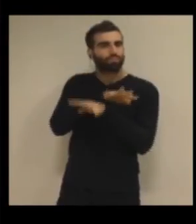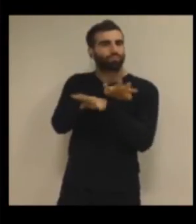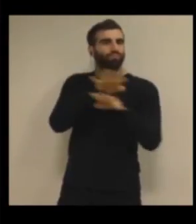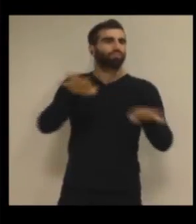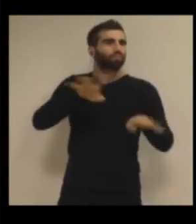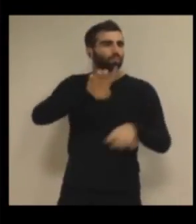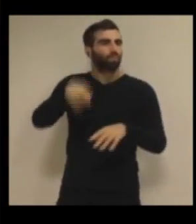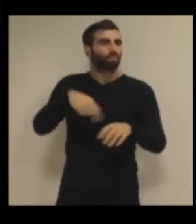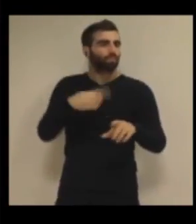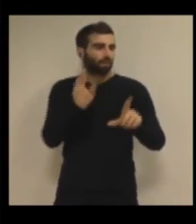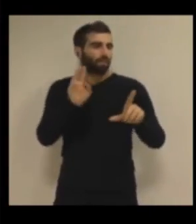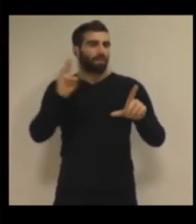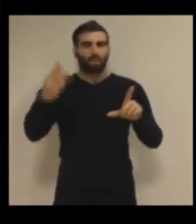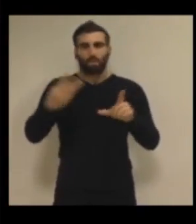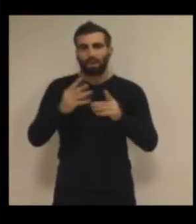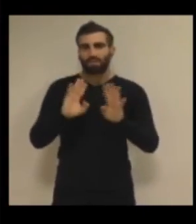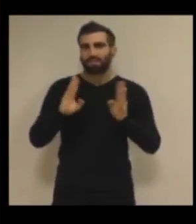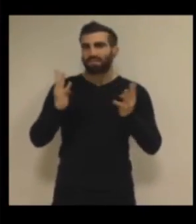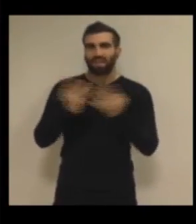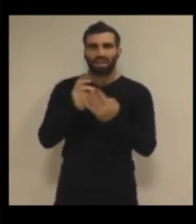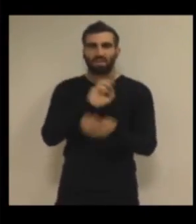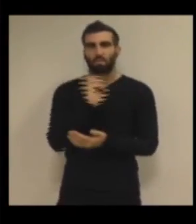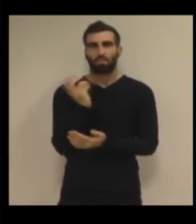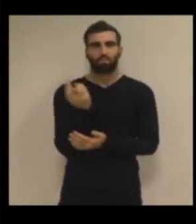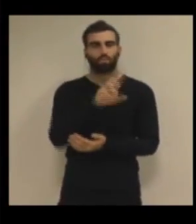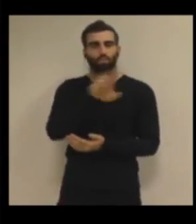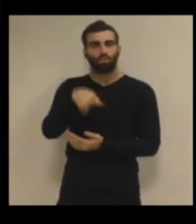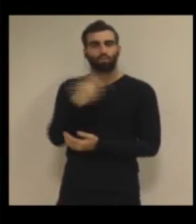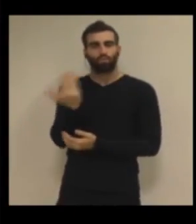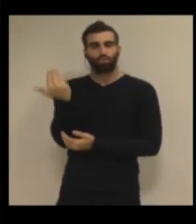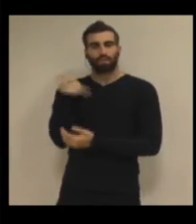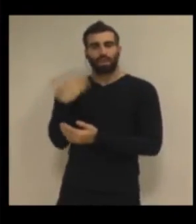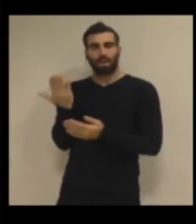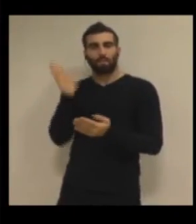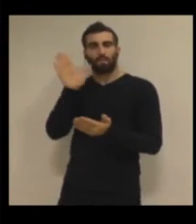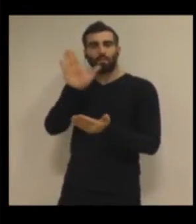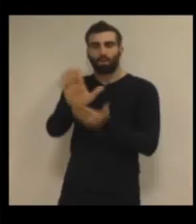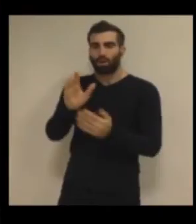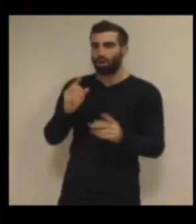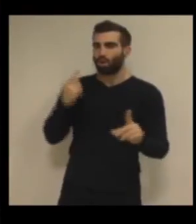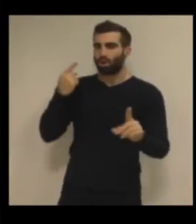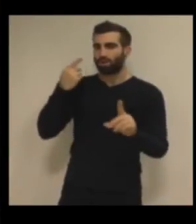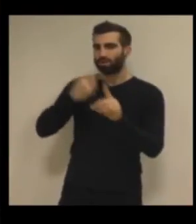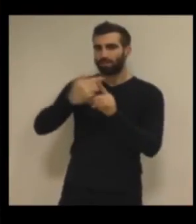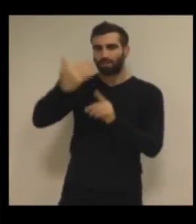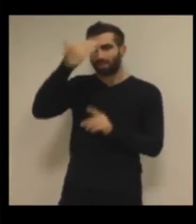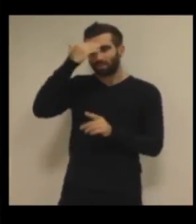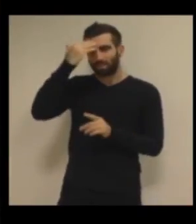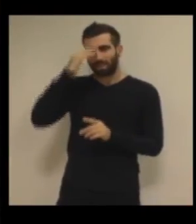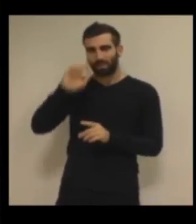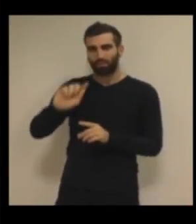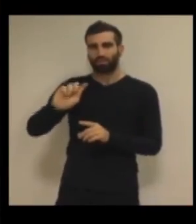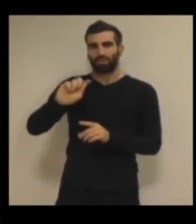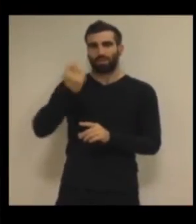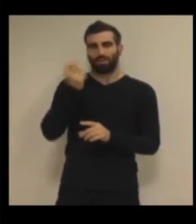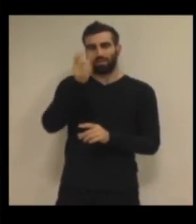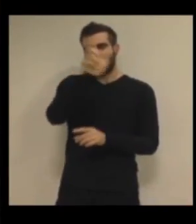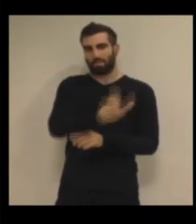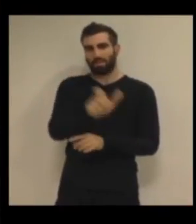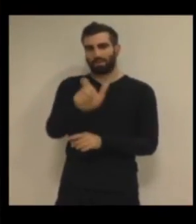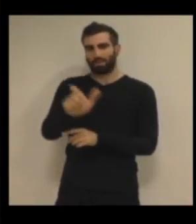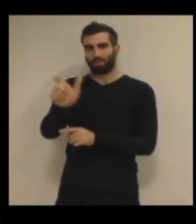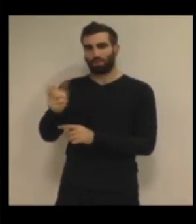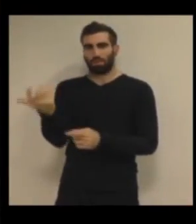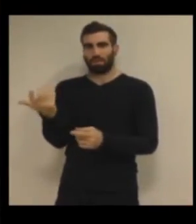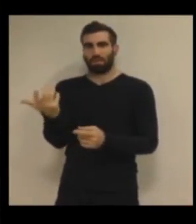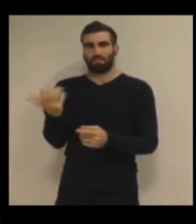habéis expuesto, que es un medio en evolución, pero vamos, la finalidad es que facilitar el acceso del ciudadano, en